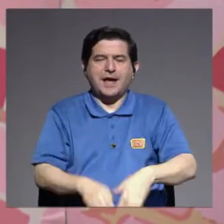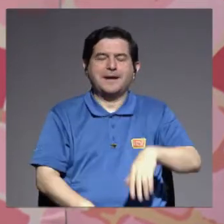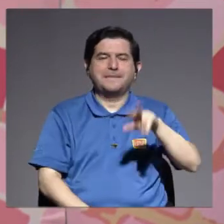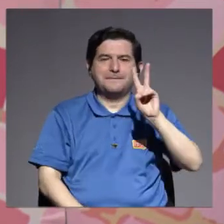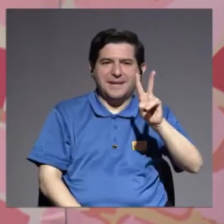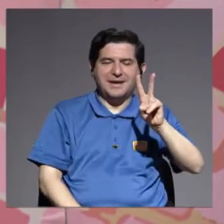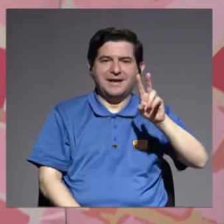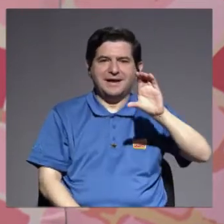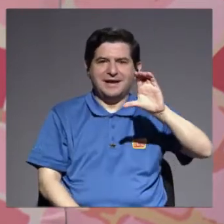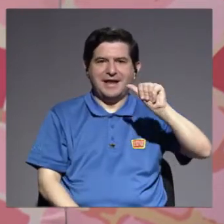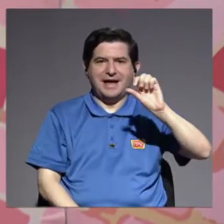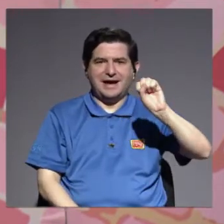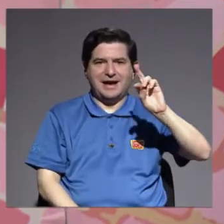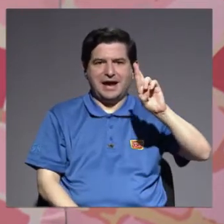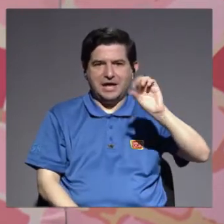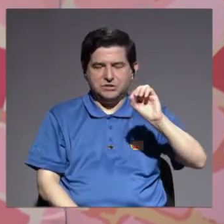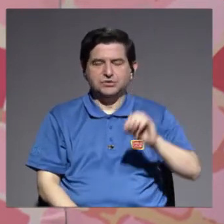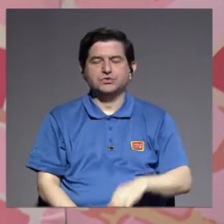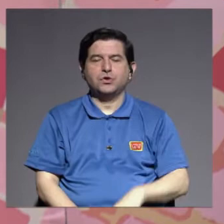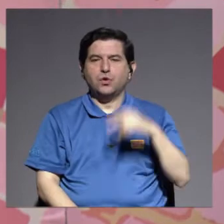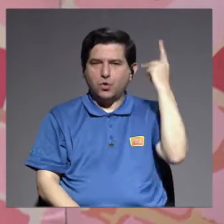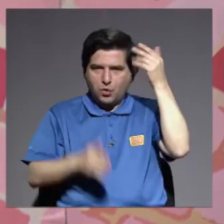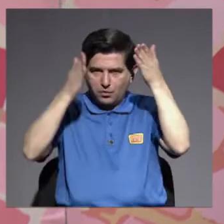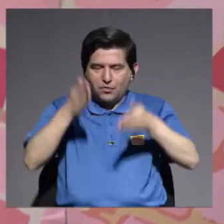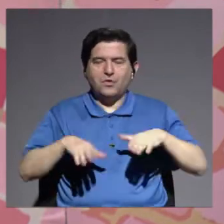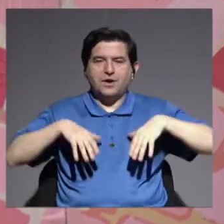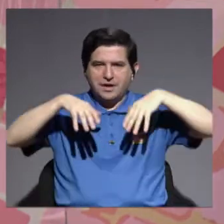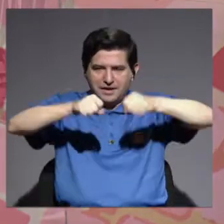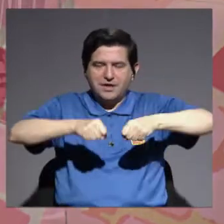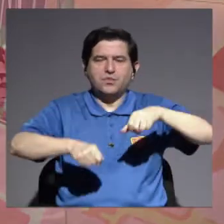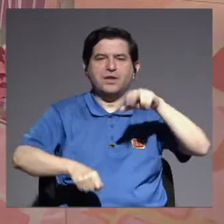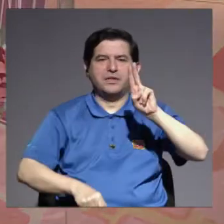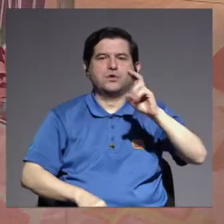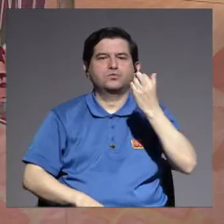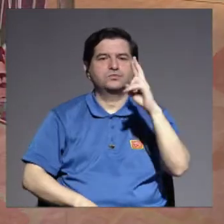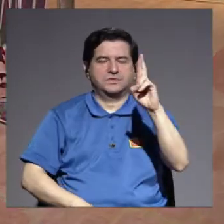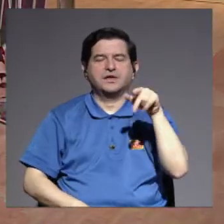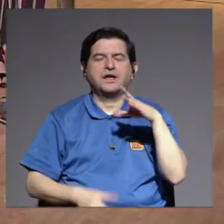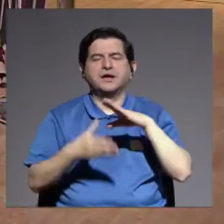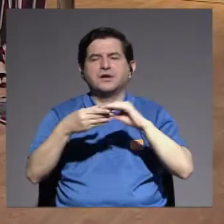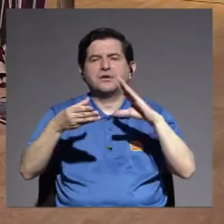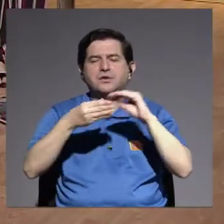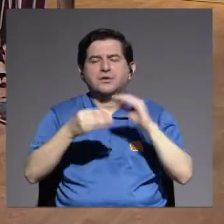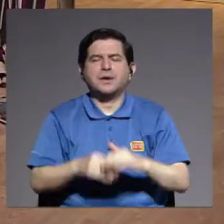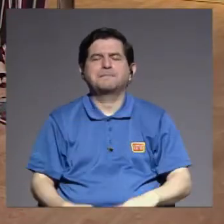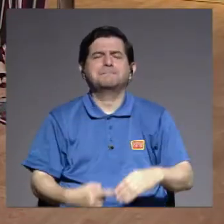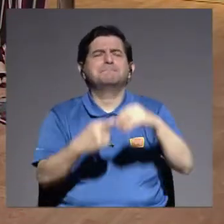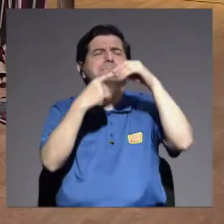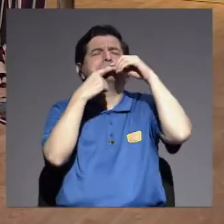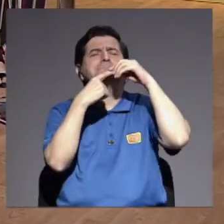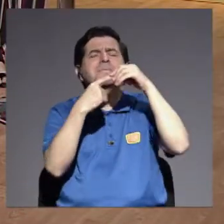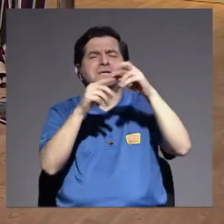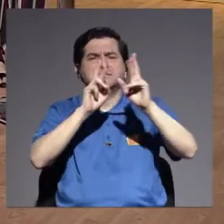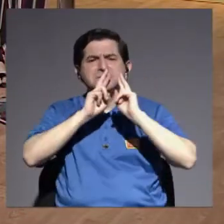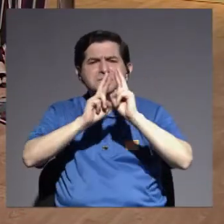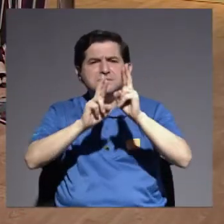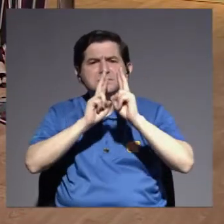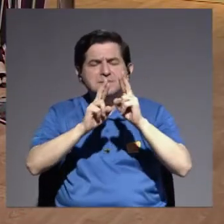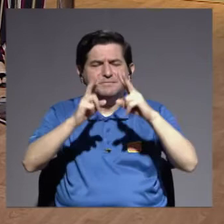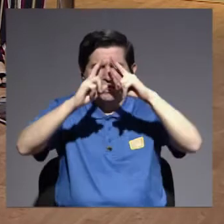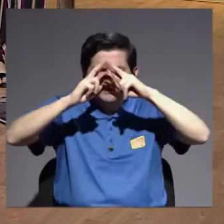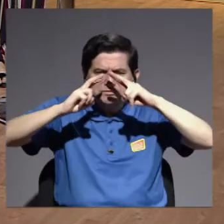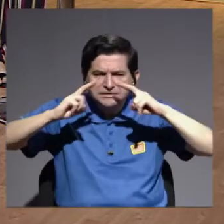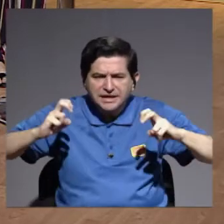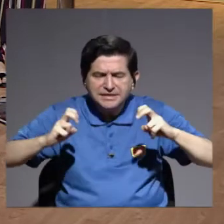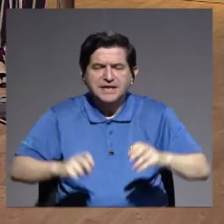Valeria Castro Bando, politóloga graduada de la Universidad de Costa Rica, comentará sobre los principales resultados del